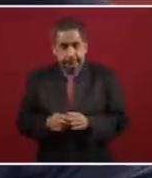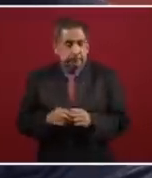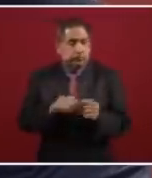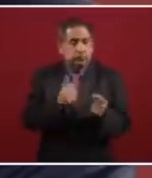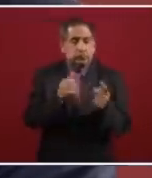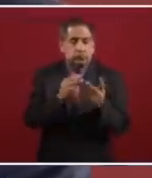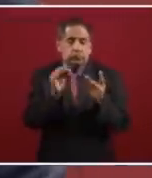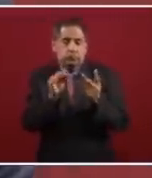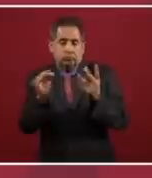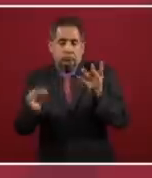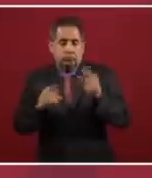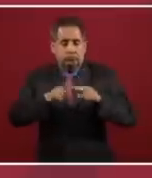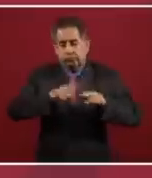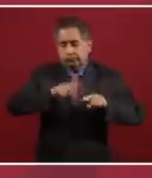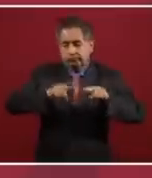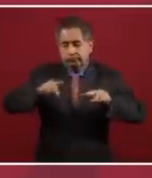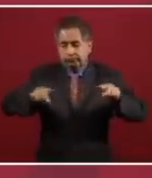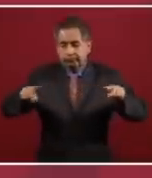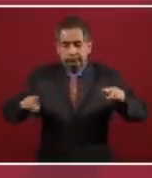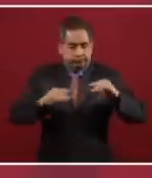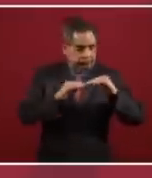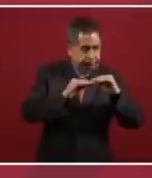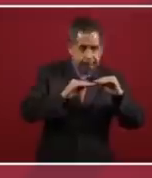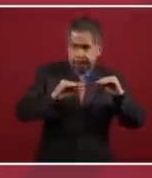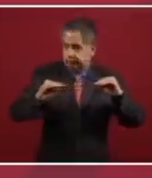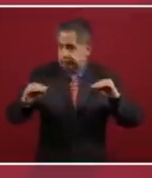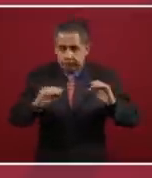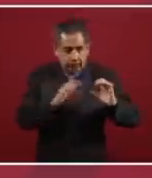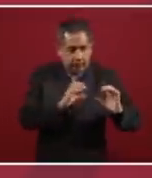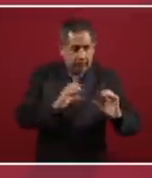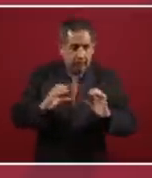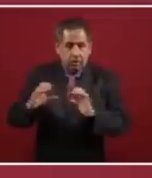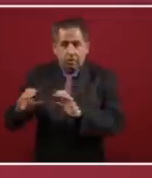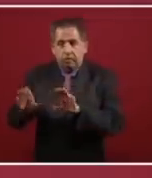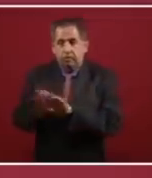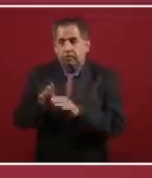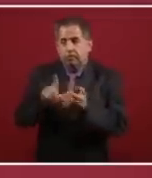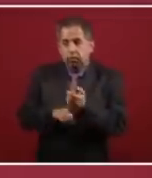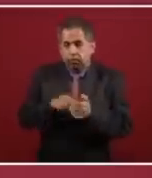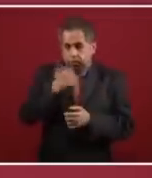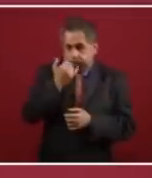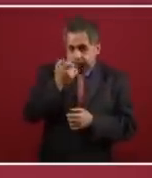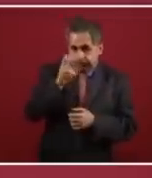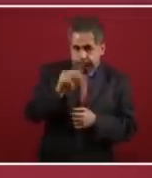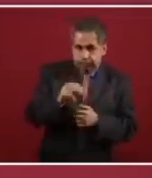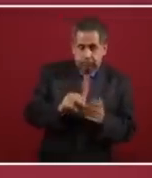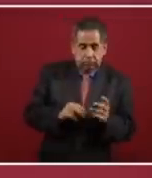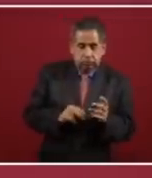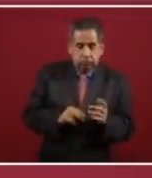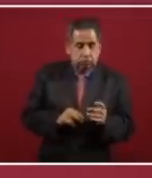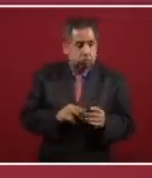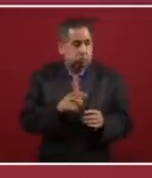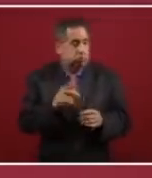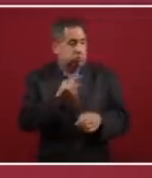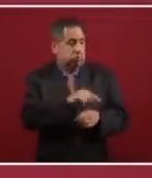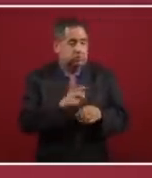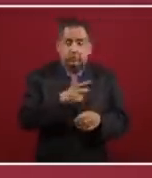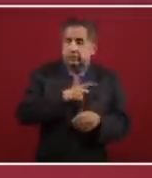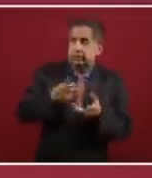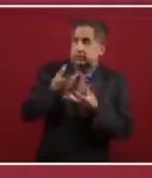variables macroeconómicas estables, por eso no al aumento en el